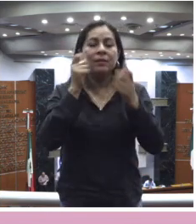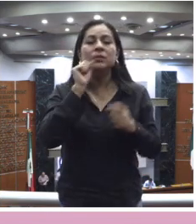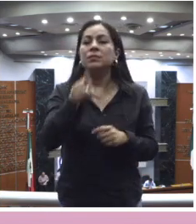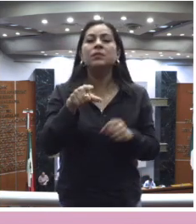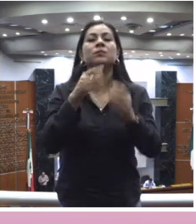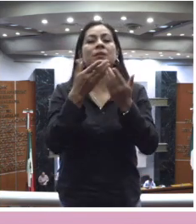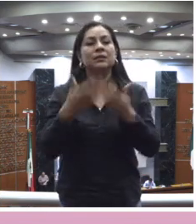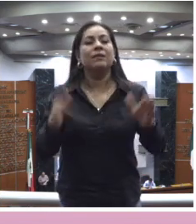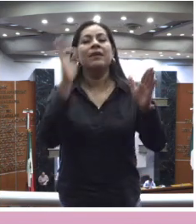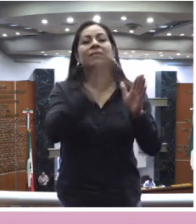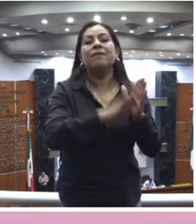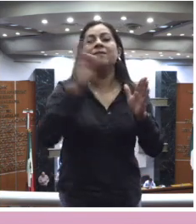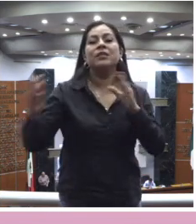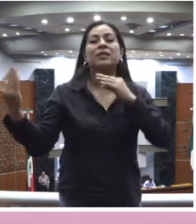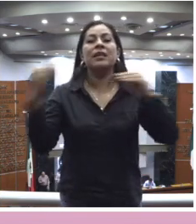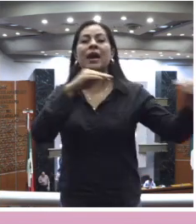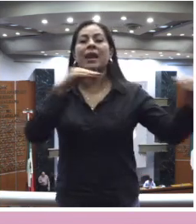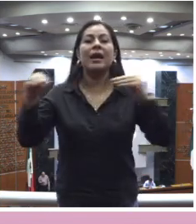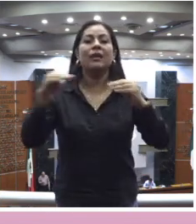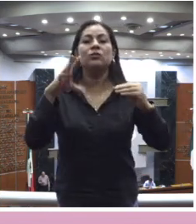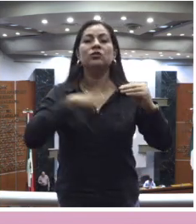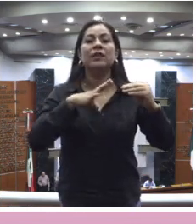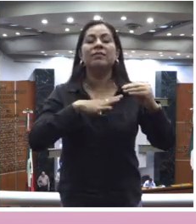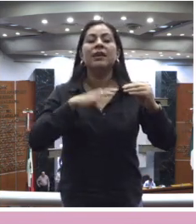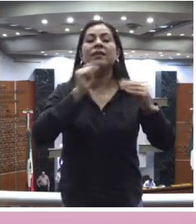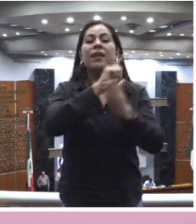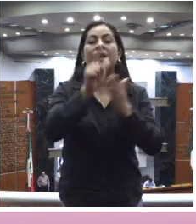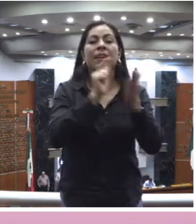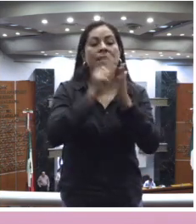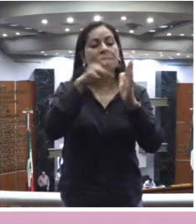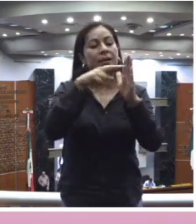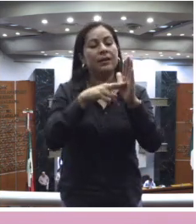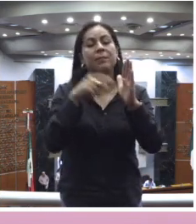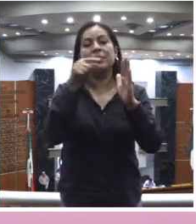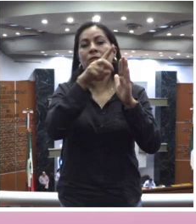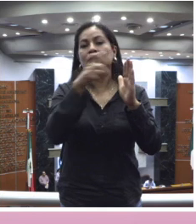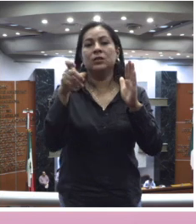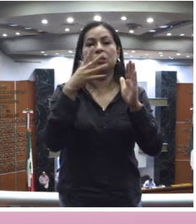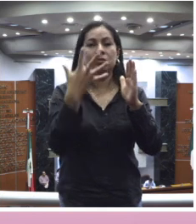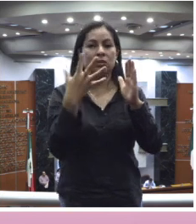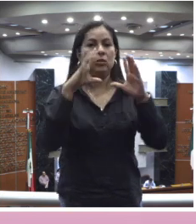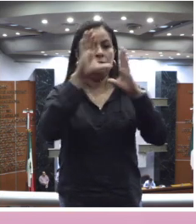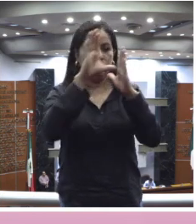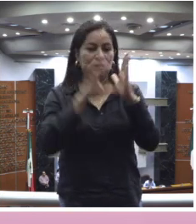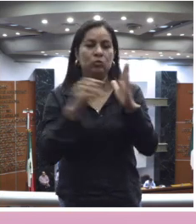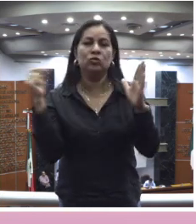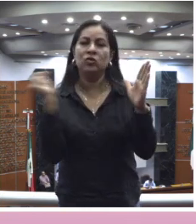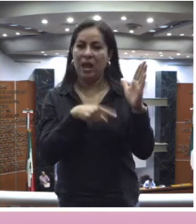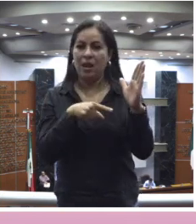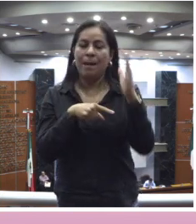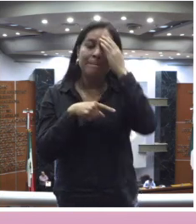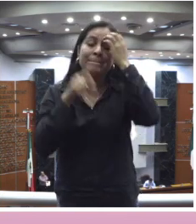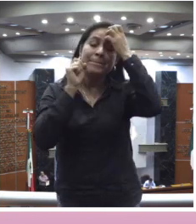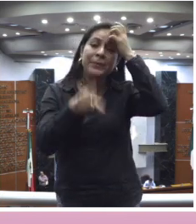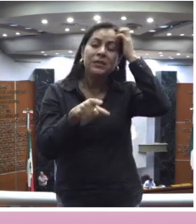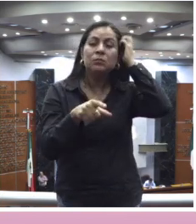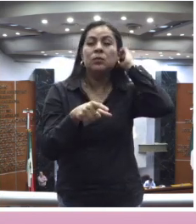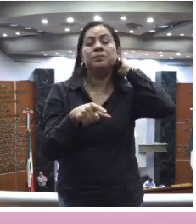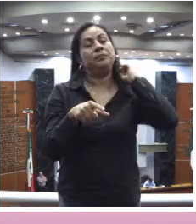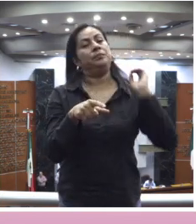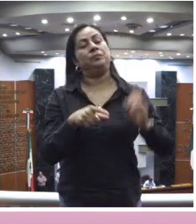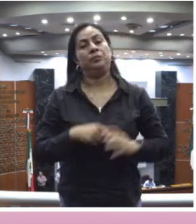que se abra el periodo de alegatos que prevé la ley reglamentaria del 105 constitucional. Y